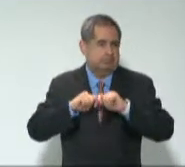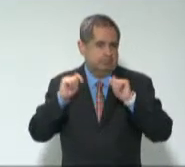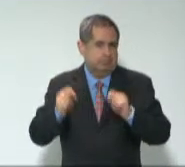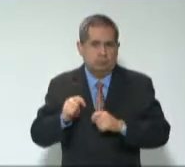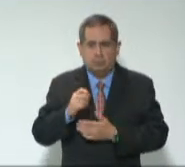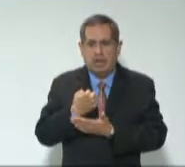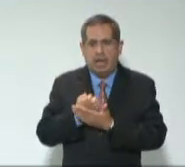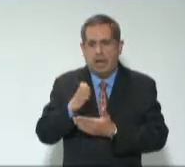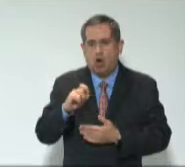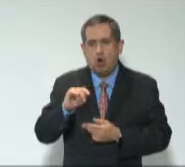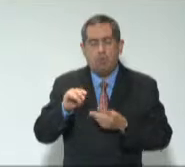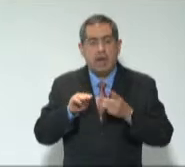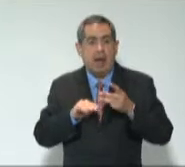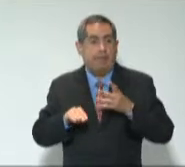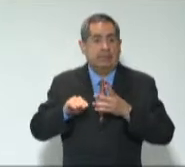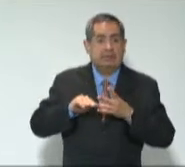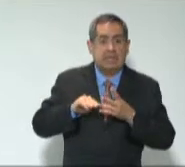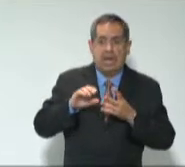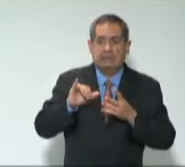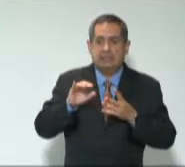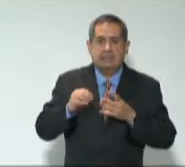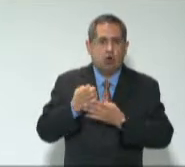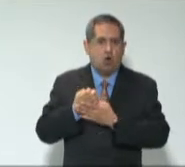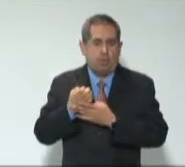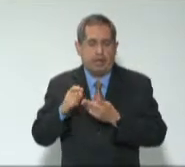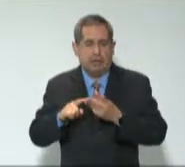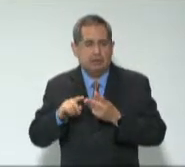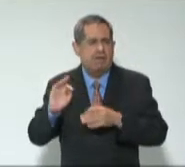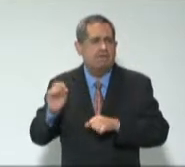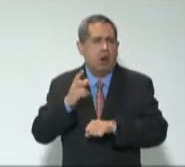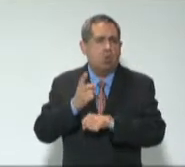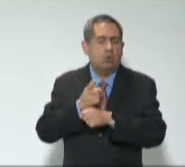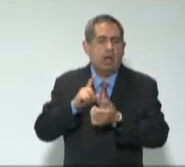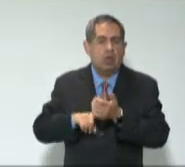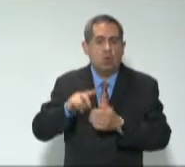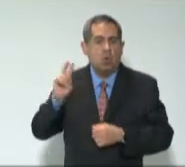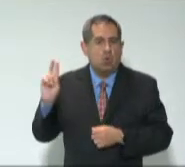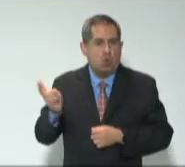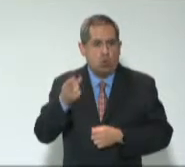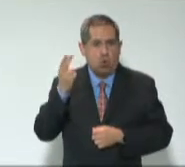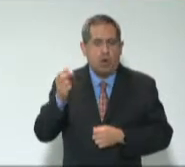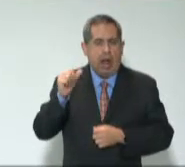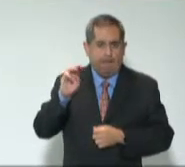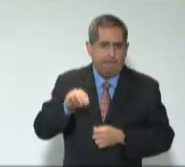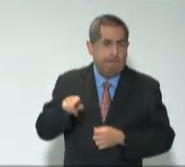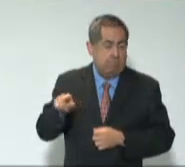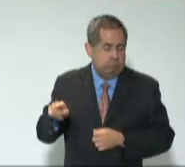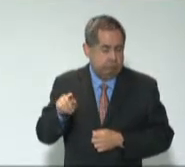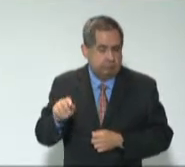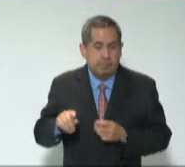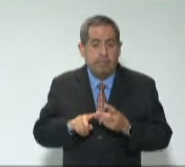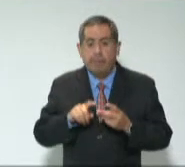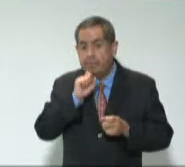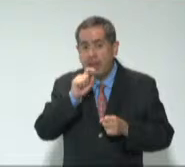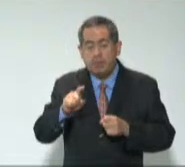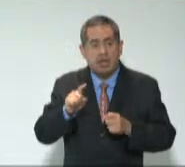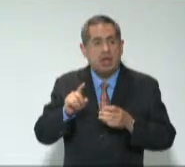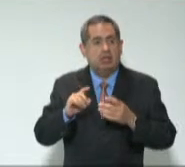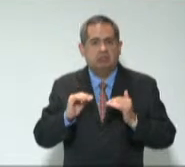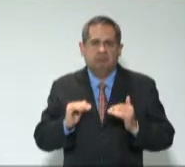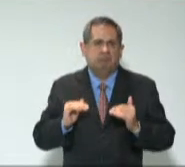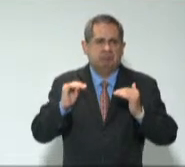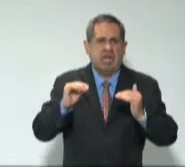economía y maestría en ciencias económicas por la Facultad de economía de la Universidad Nacional Autónoma de México además de un diplomado en